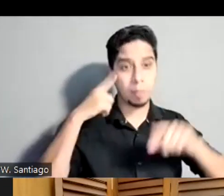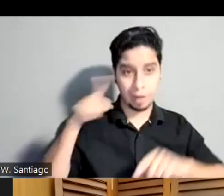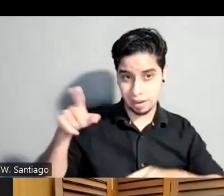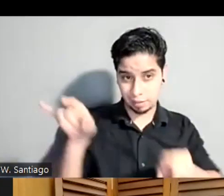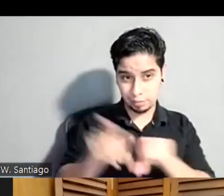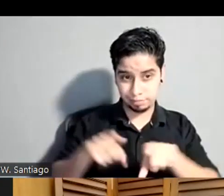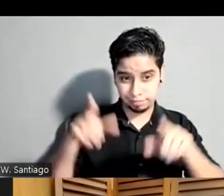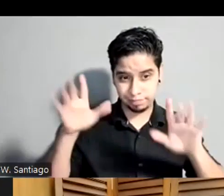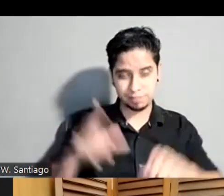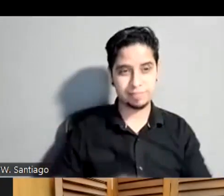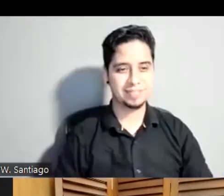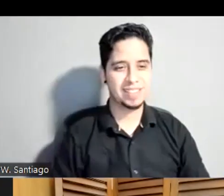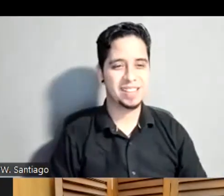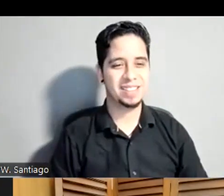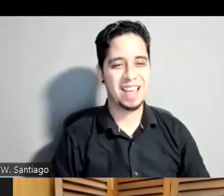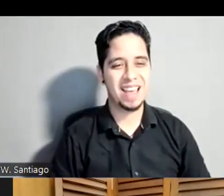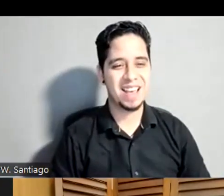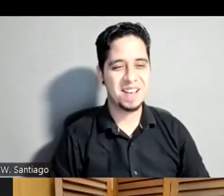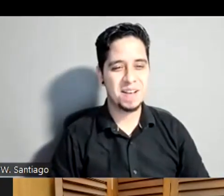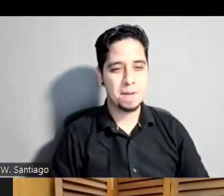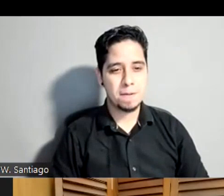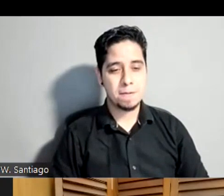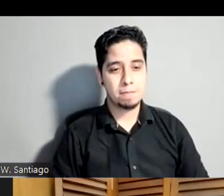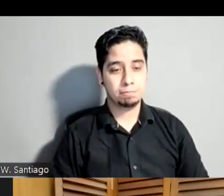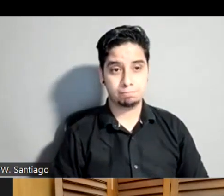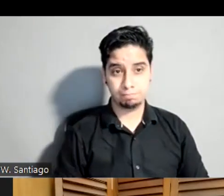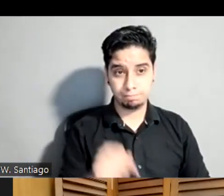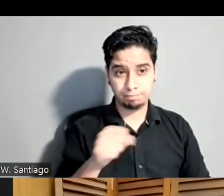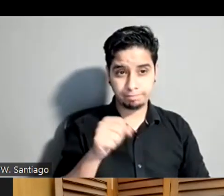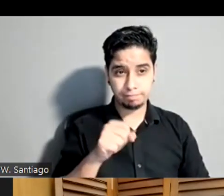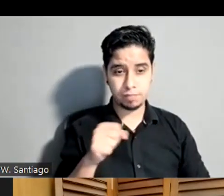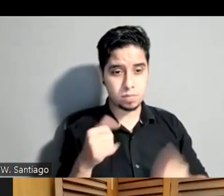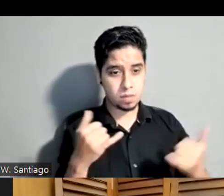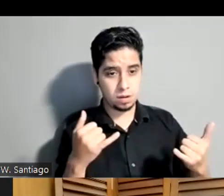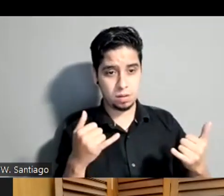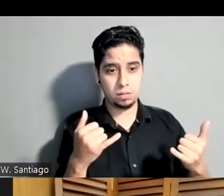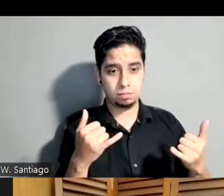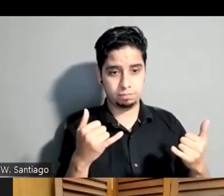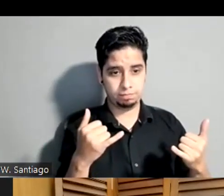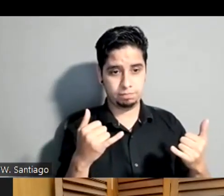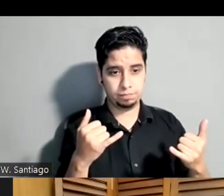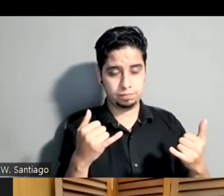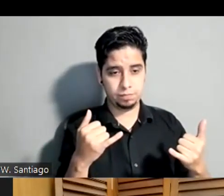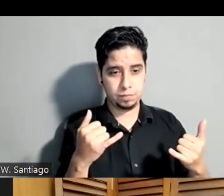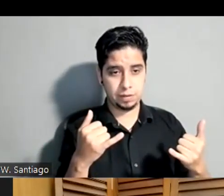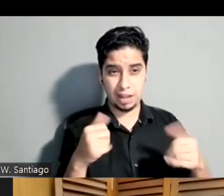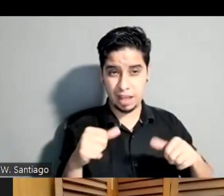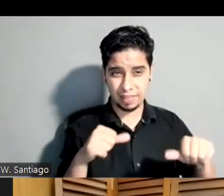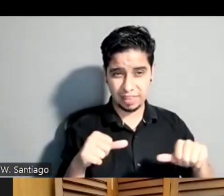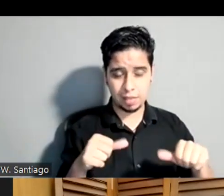Que también te desean éxito. Y sí, ahora, como qué bueno que tú lo mencionas, Adriana, porque ahora uno viene